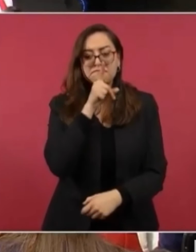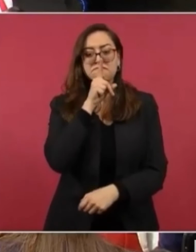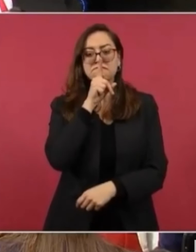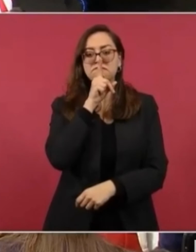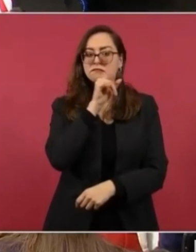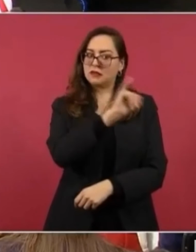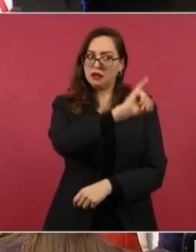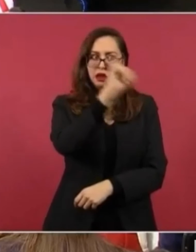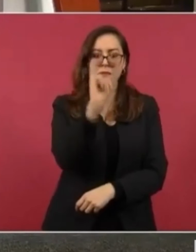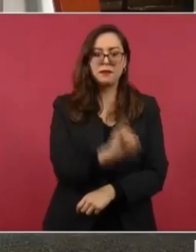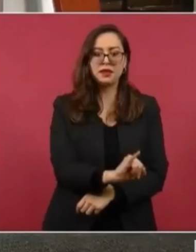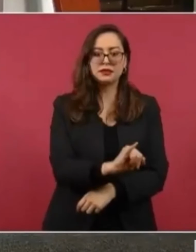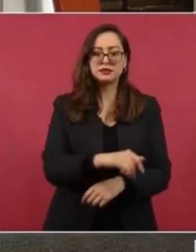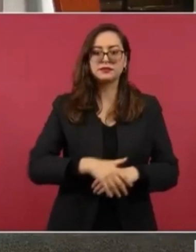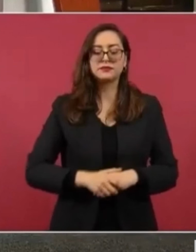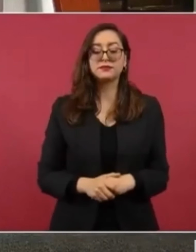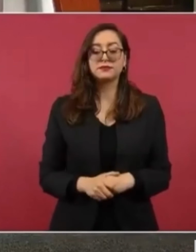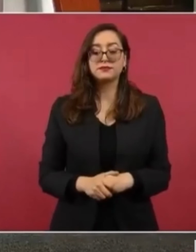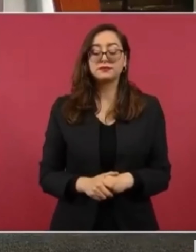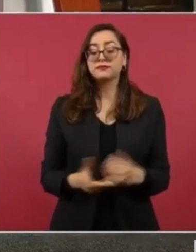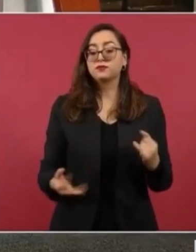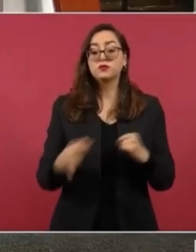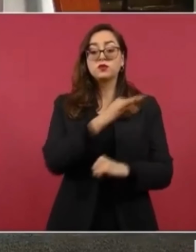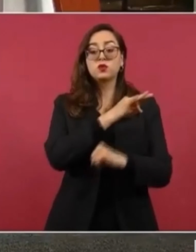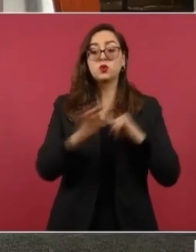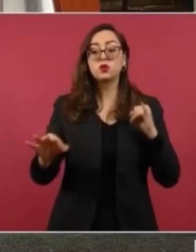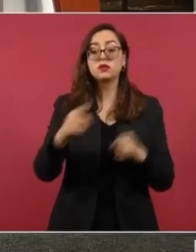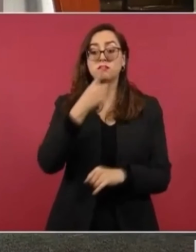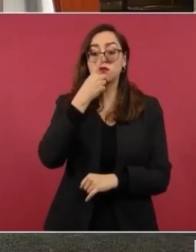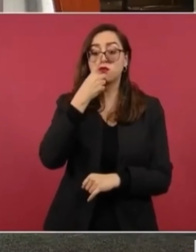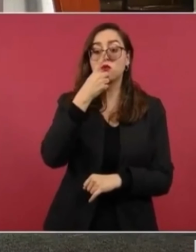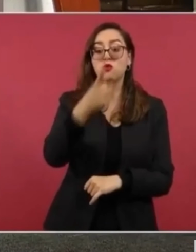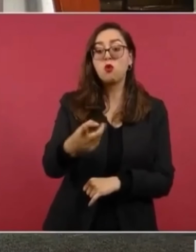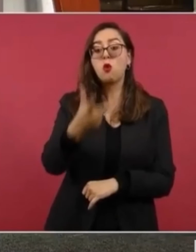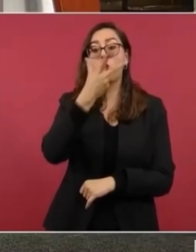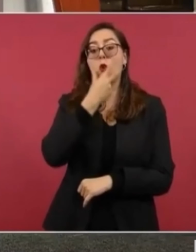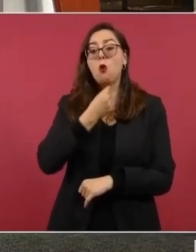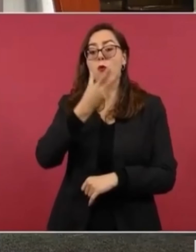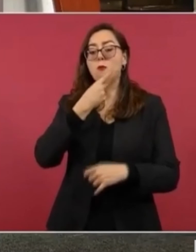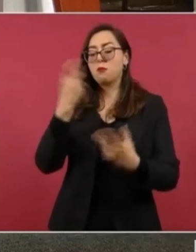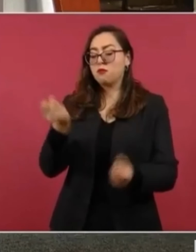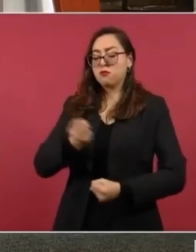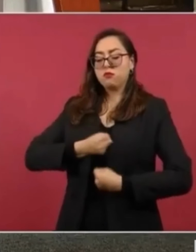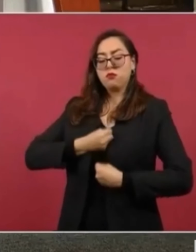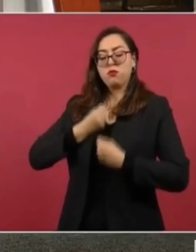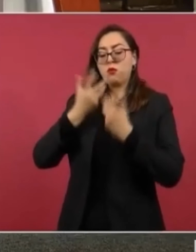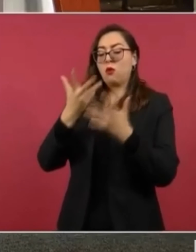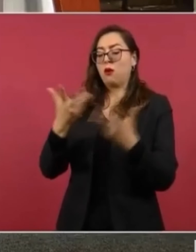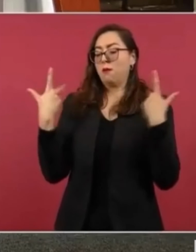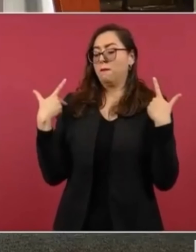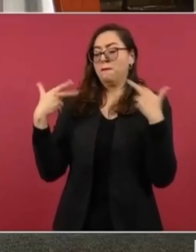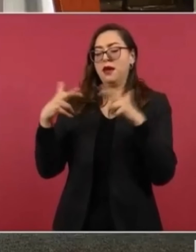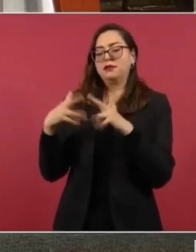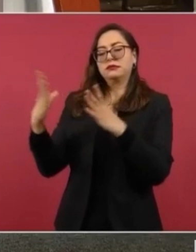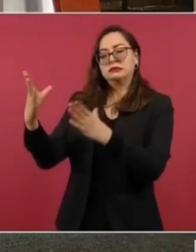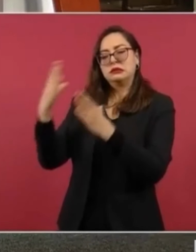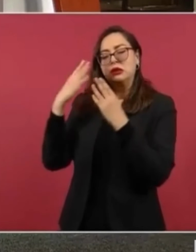Termino diciendo que mi maestro, el gran poeta Carlos Pellicer, en